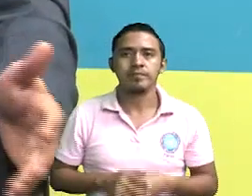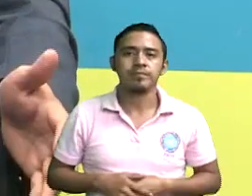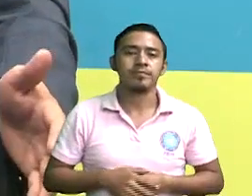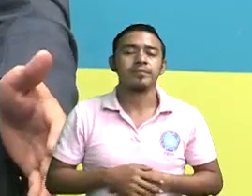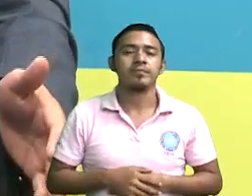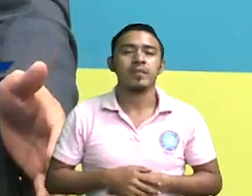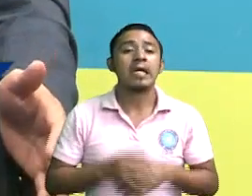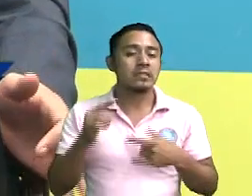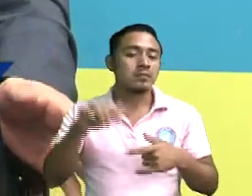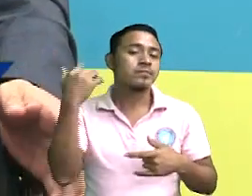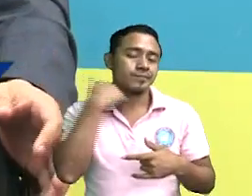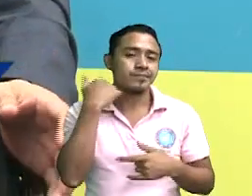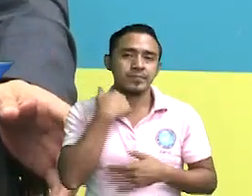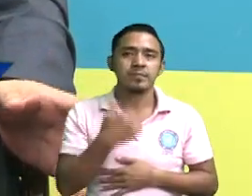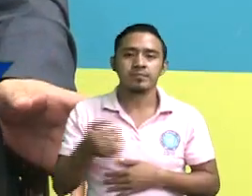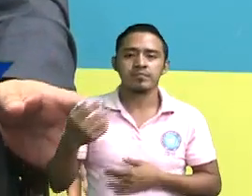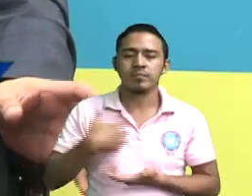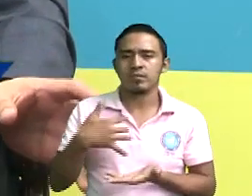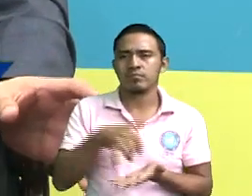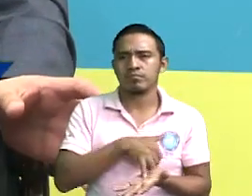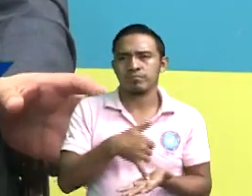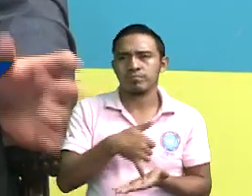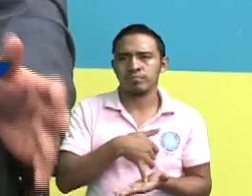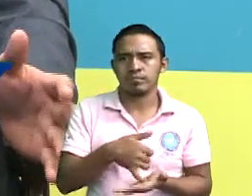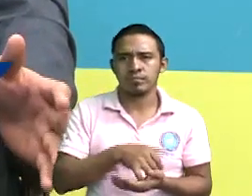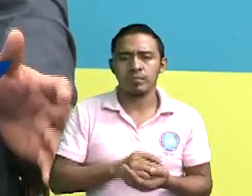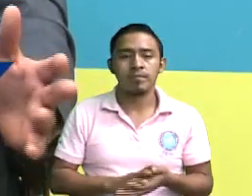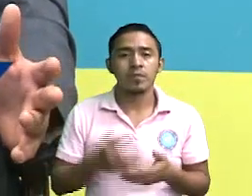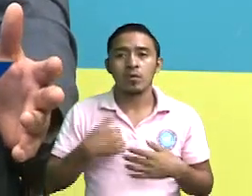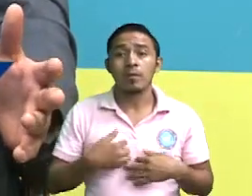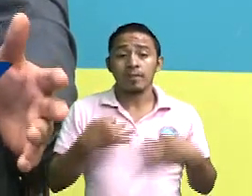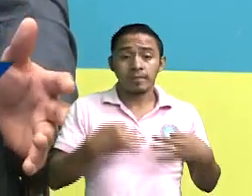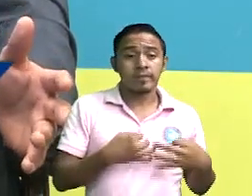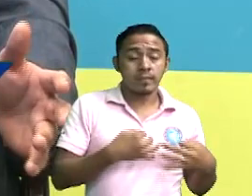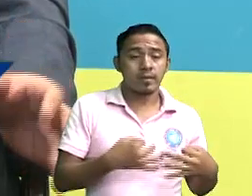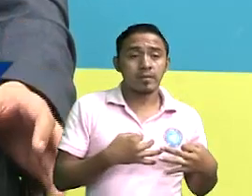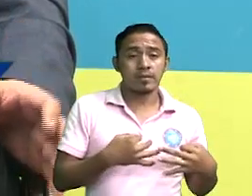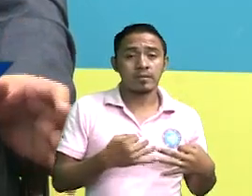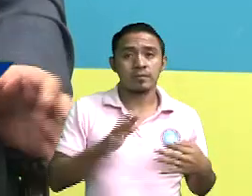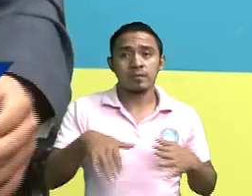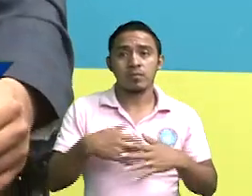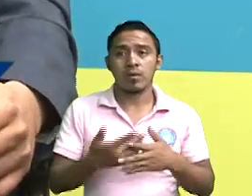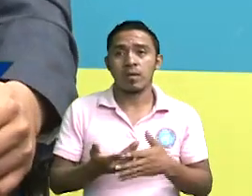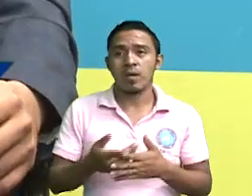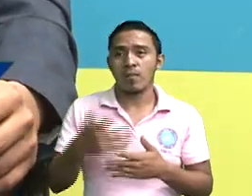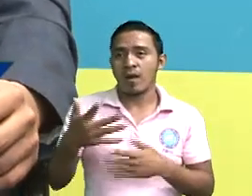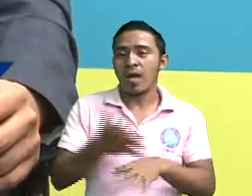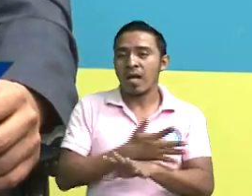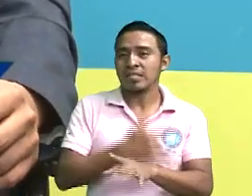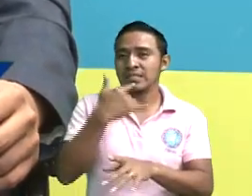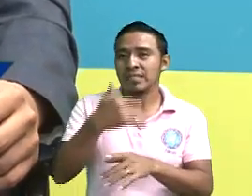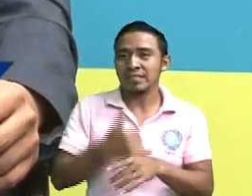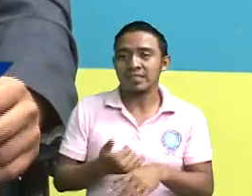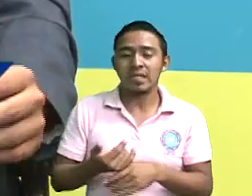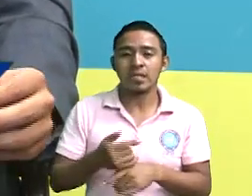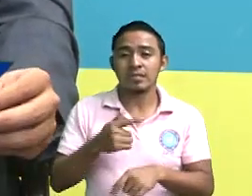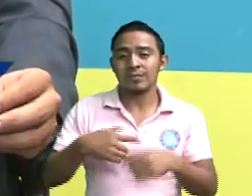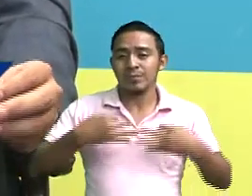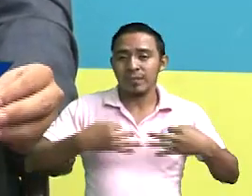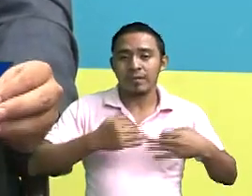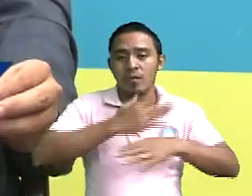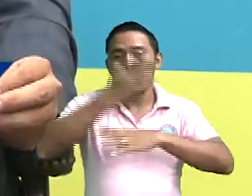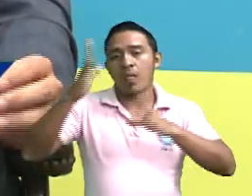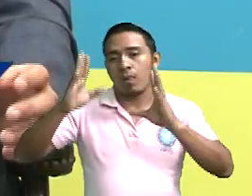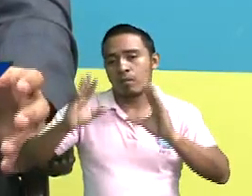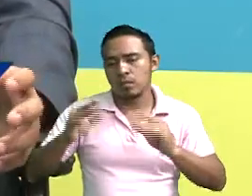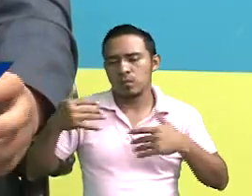va a fluctuar. Es decir, no es que el paciente va a amanecer bien y se va a descargar, como decías tú, a lo largo del día. En el